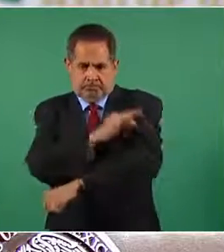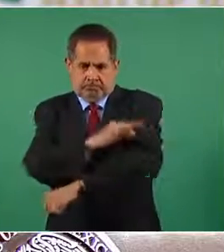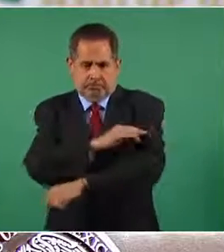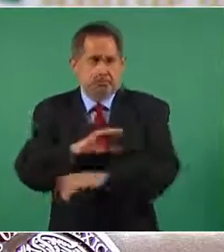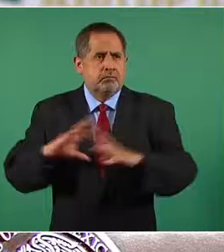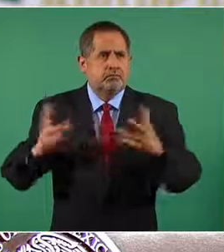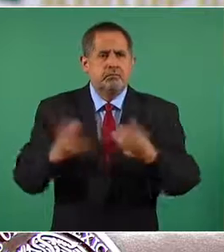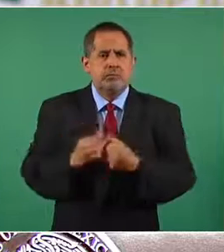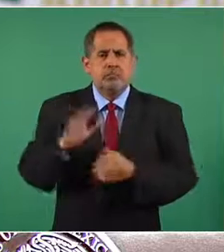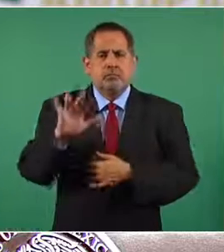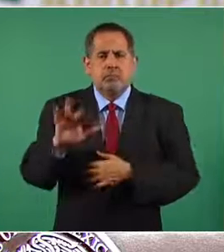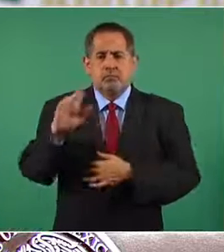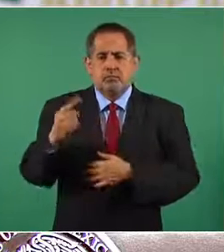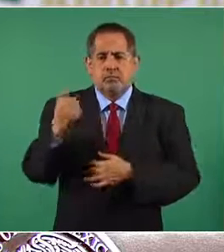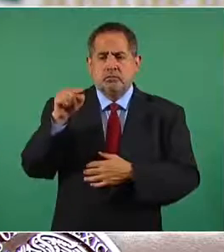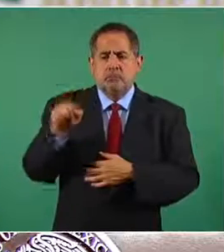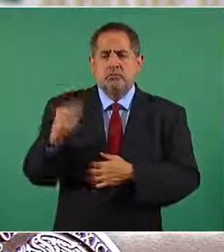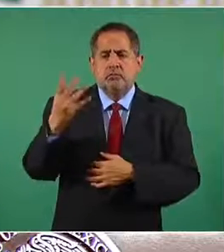a 51.4